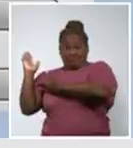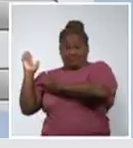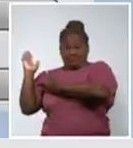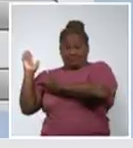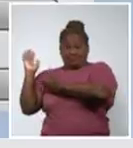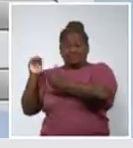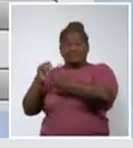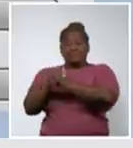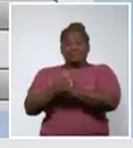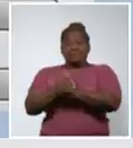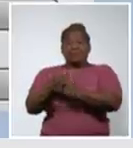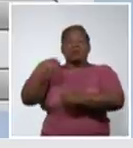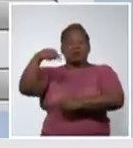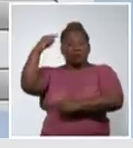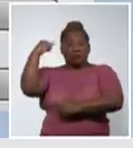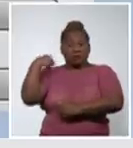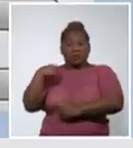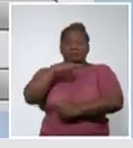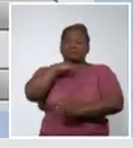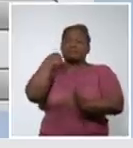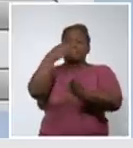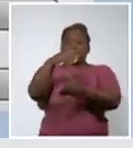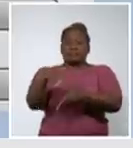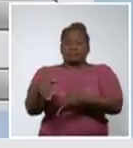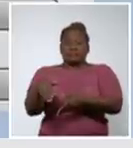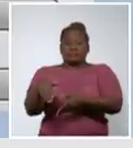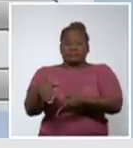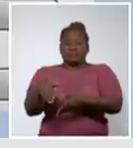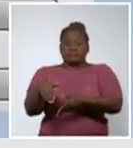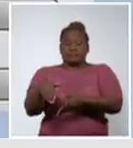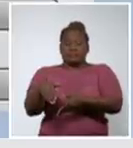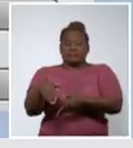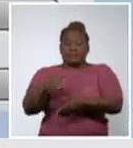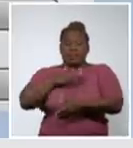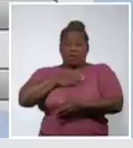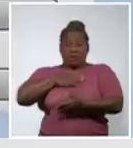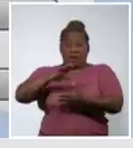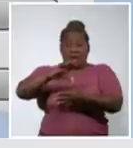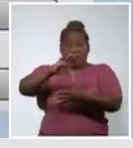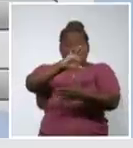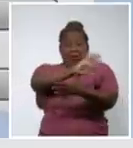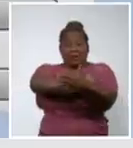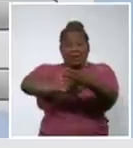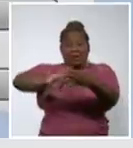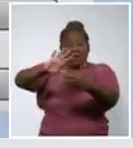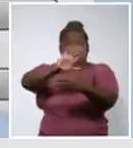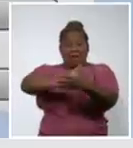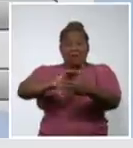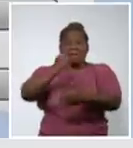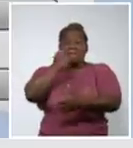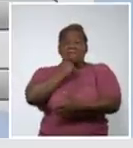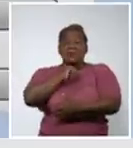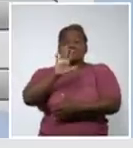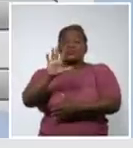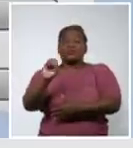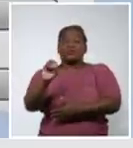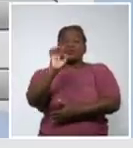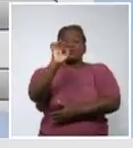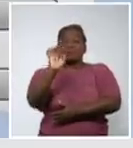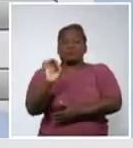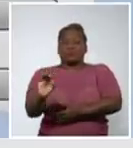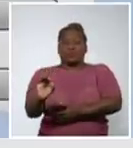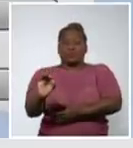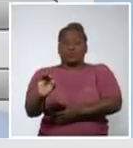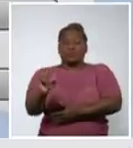y ayer fallecieron en nuestra región más del 50% de todos los casos